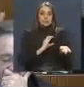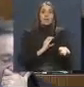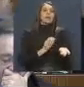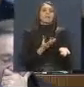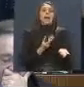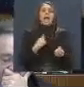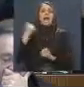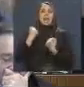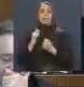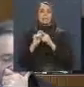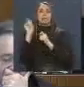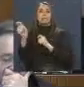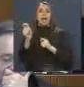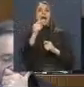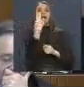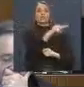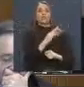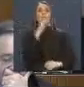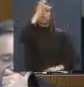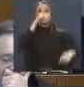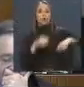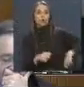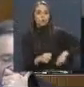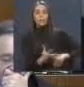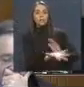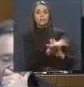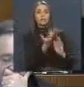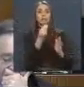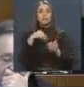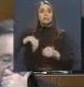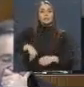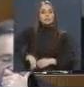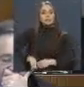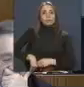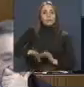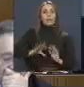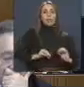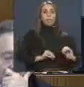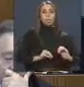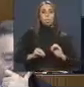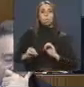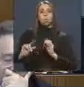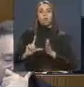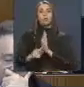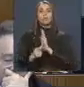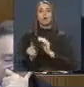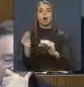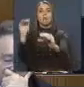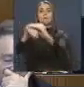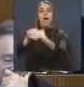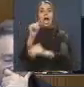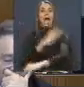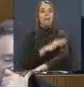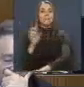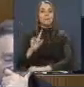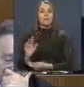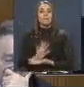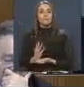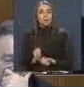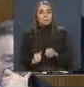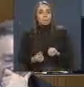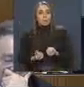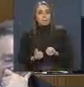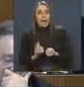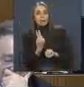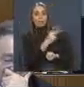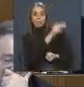de su jubilación futura, lo deja allí, pero resulta que lo demoran, no lo colocan a tiempo. La plata está ahí.